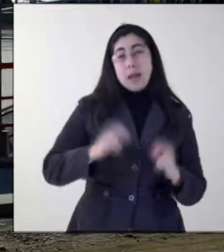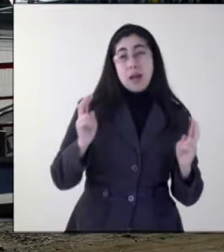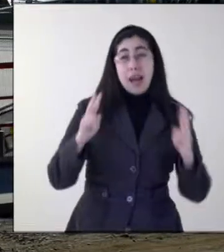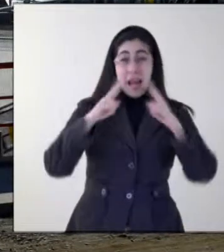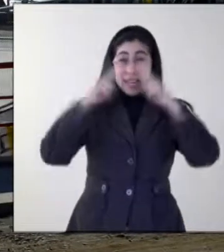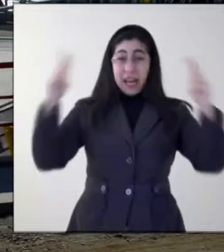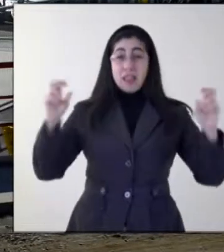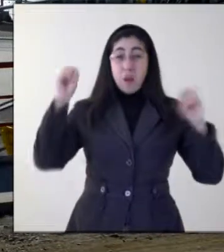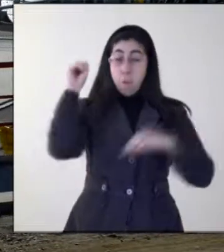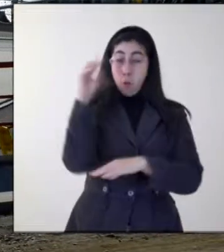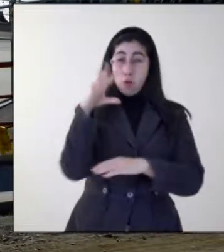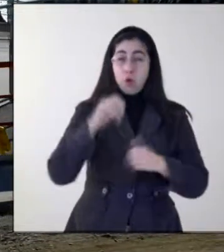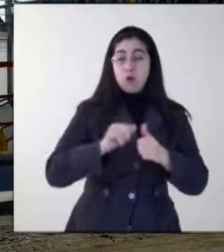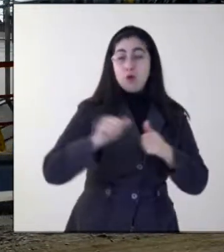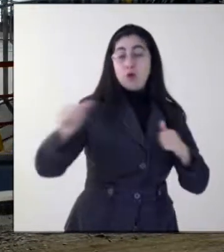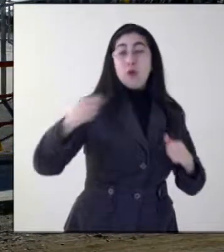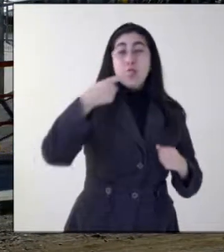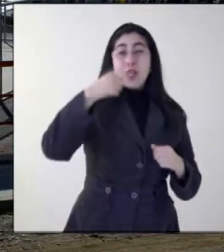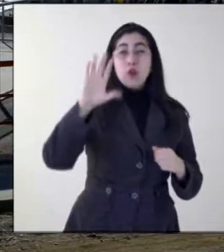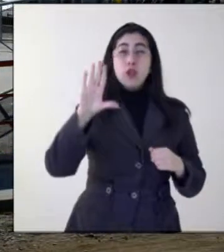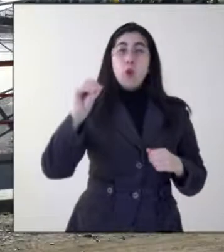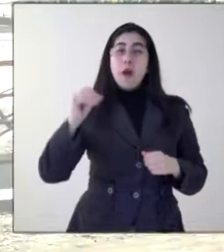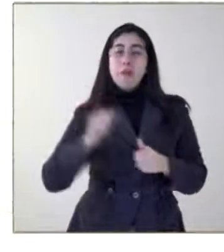su casa y